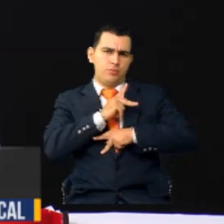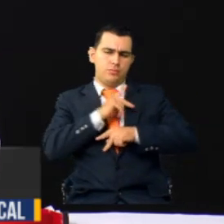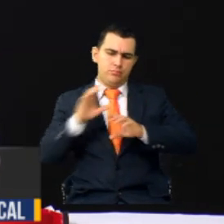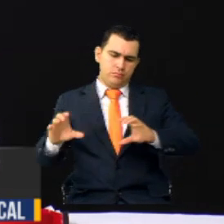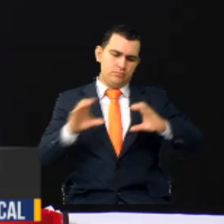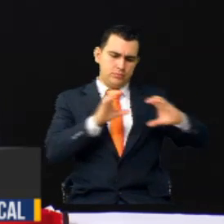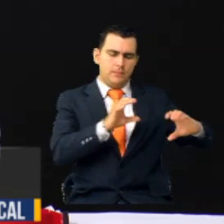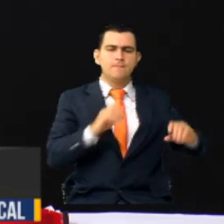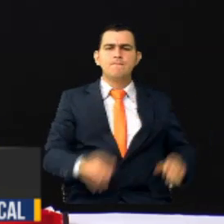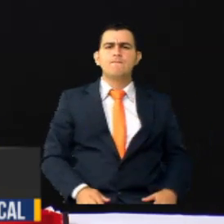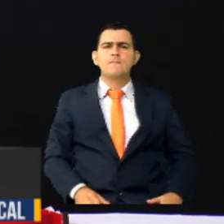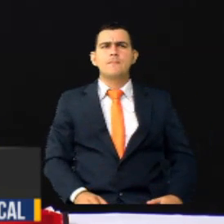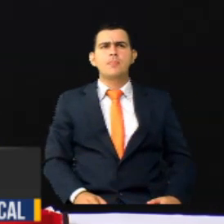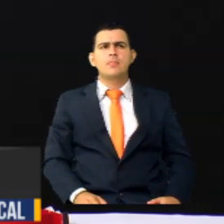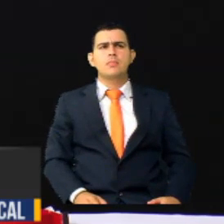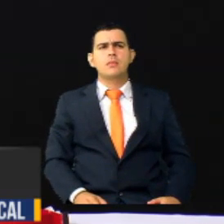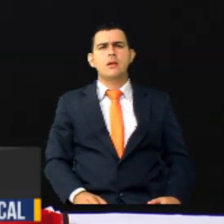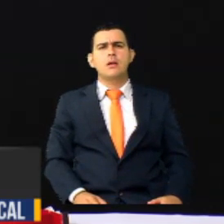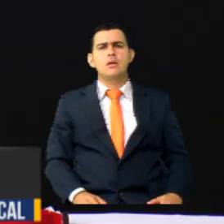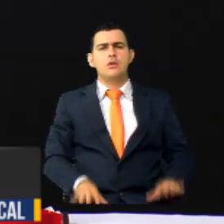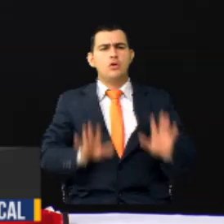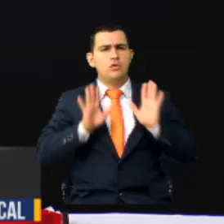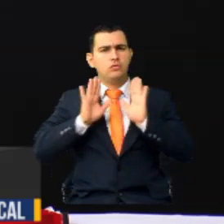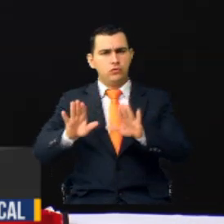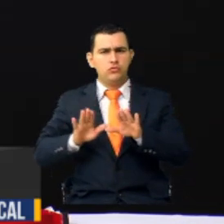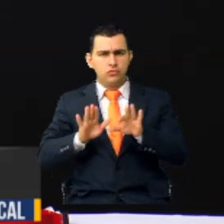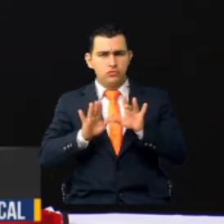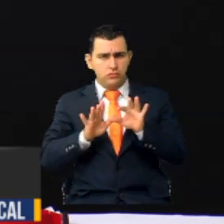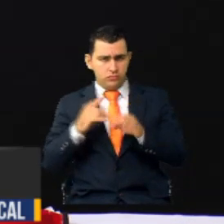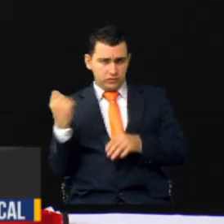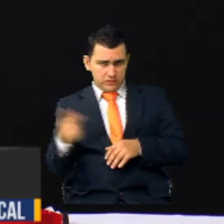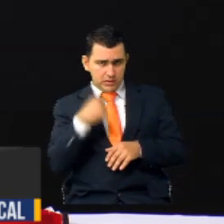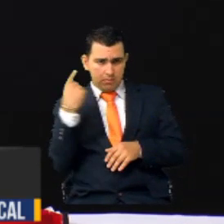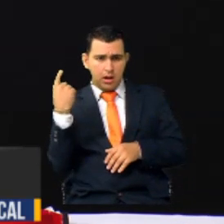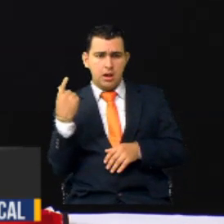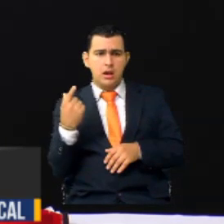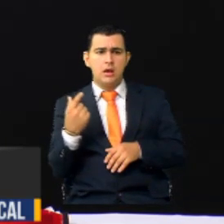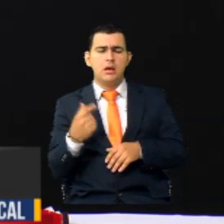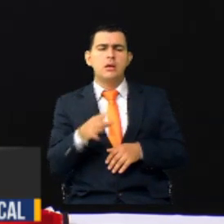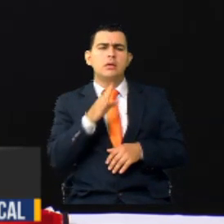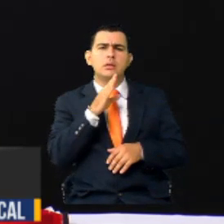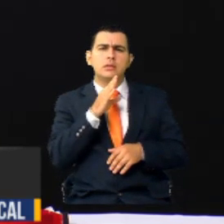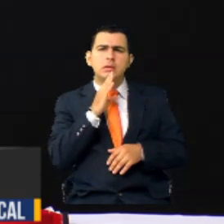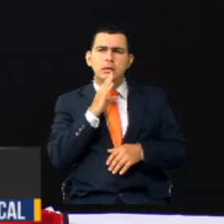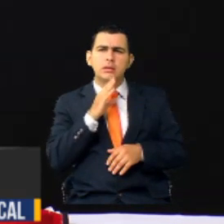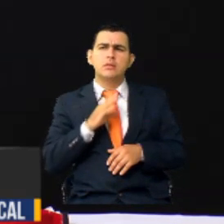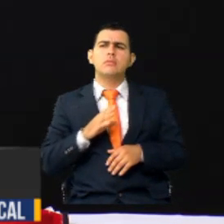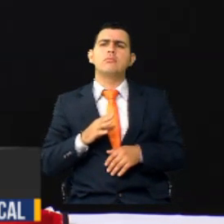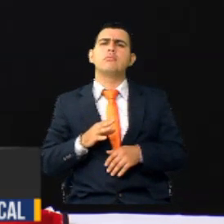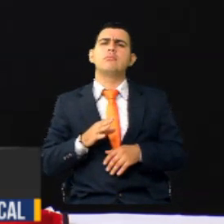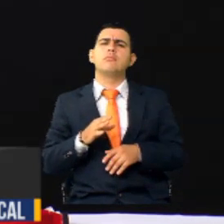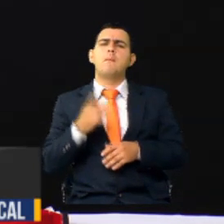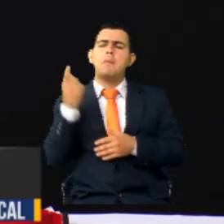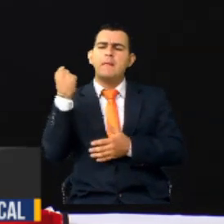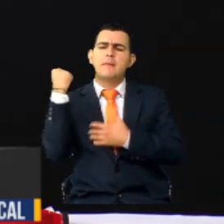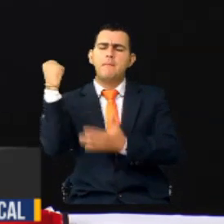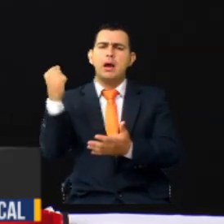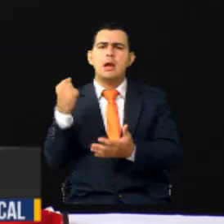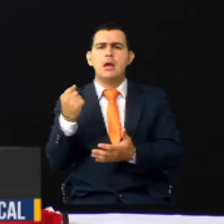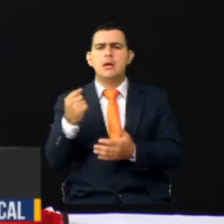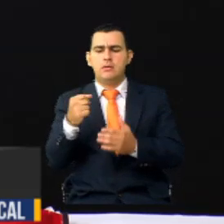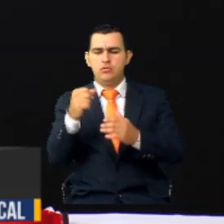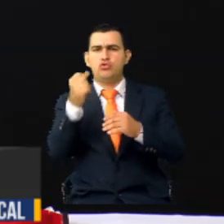Los recursos que vienen por el sistema general de participaciones los están enviando periódicamente y los envían por doceavas